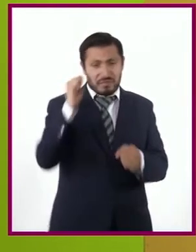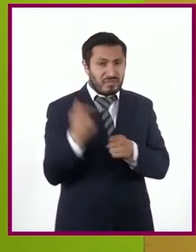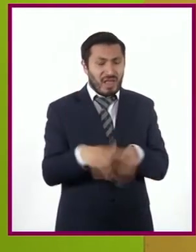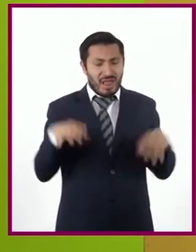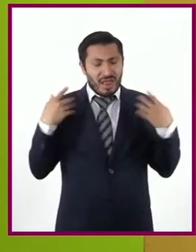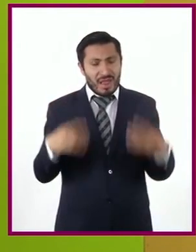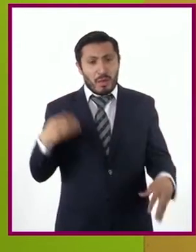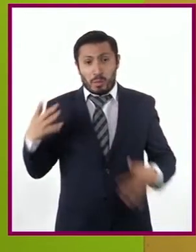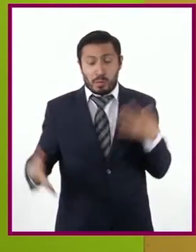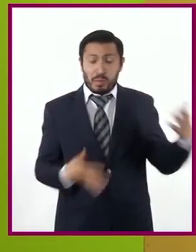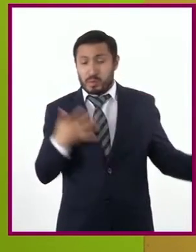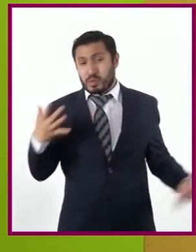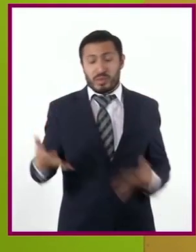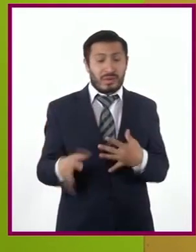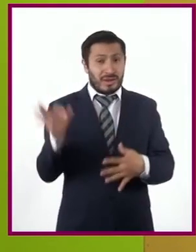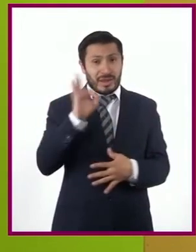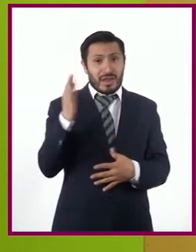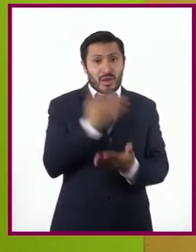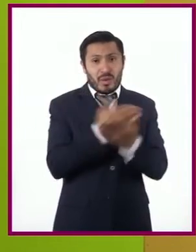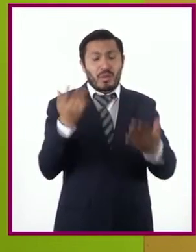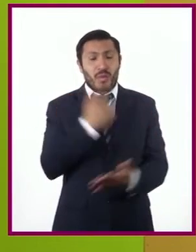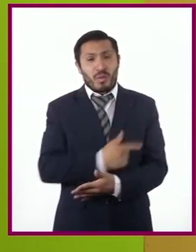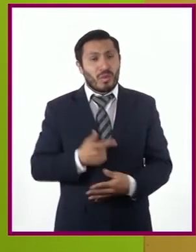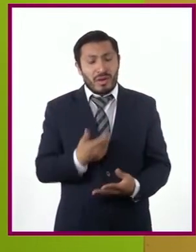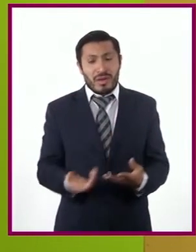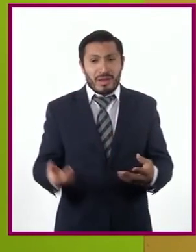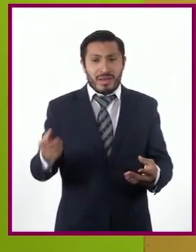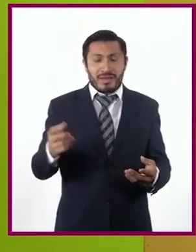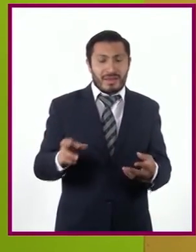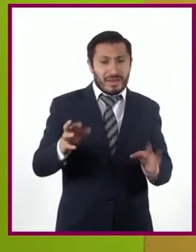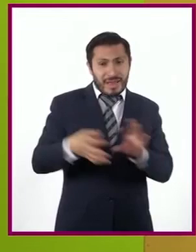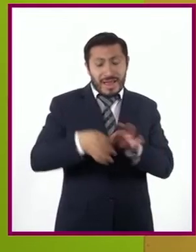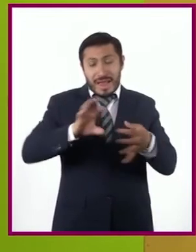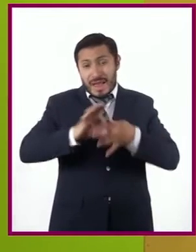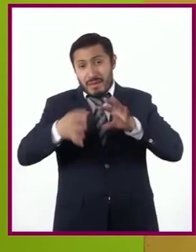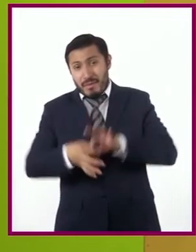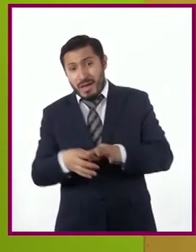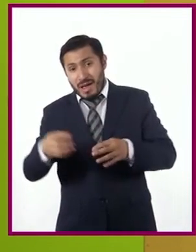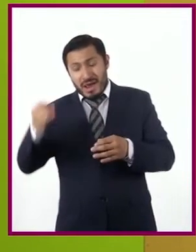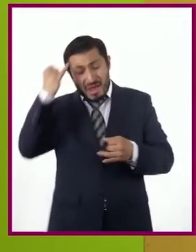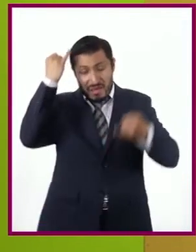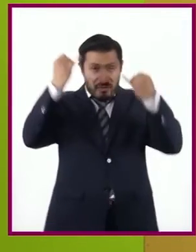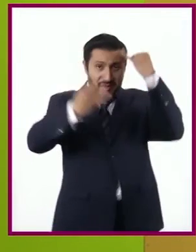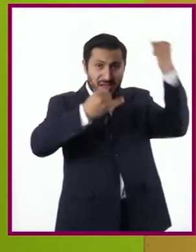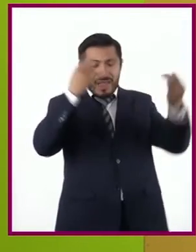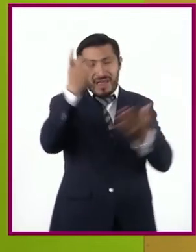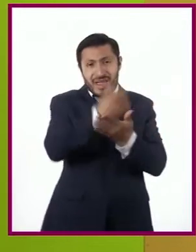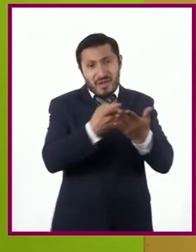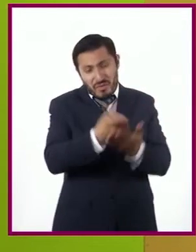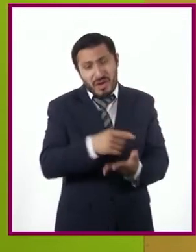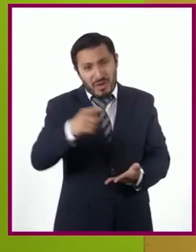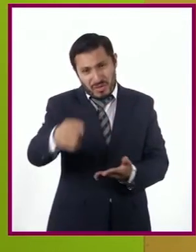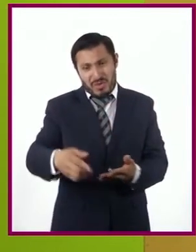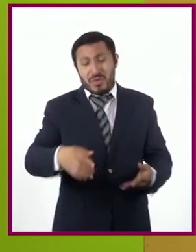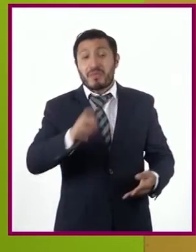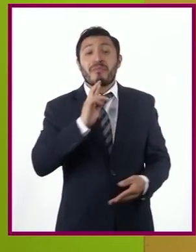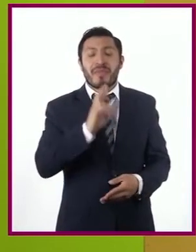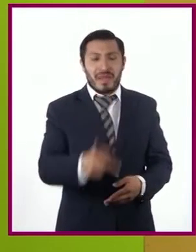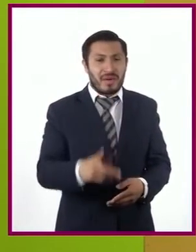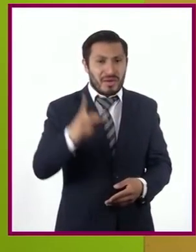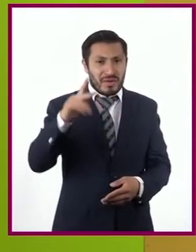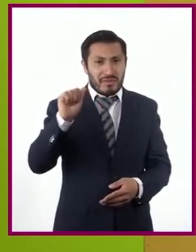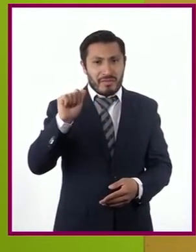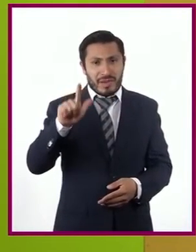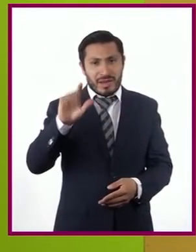divertido. Así que si les gusta armar, imaginar y dibujar, consideren la paleontología como una